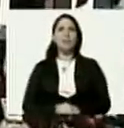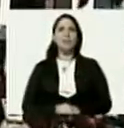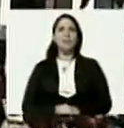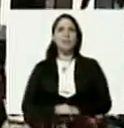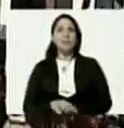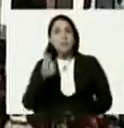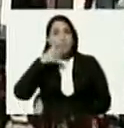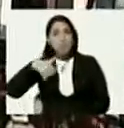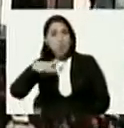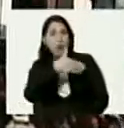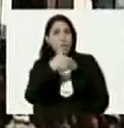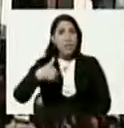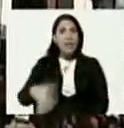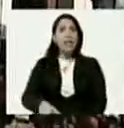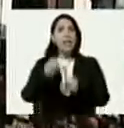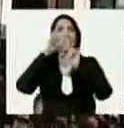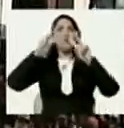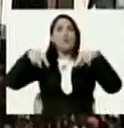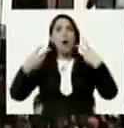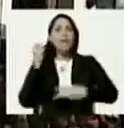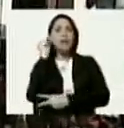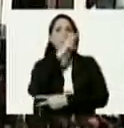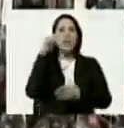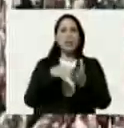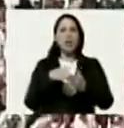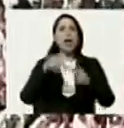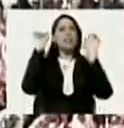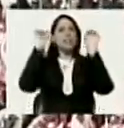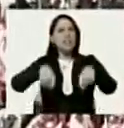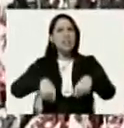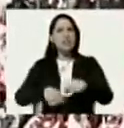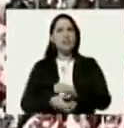El pueblo quiere elegir una nueva Asamblea Nacional.